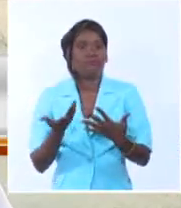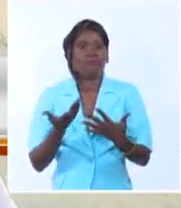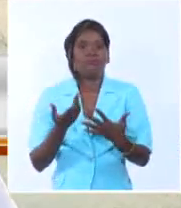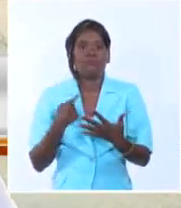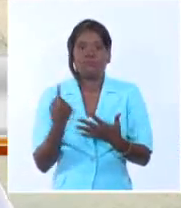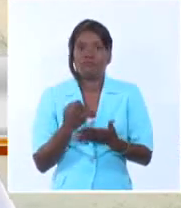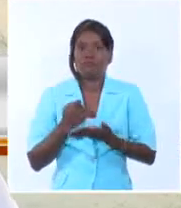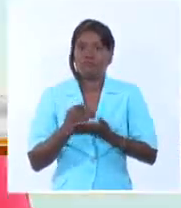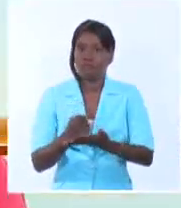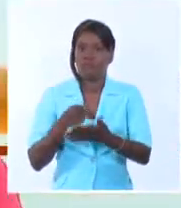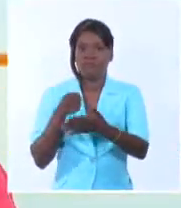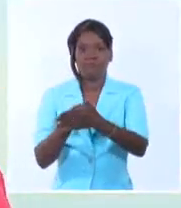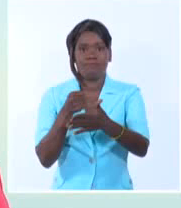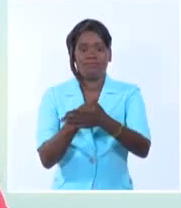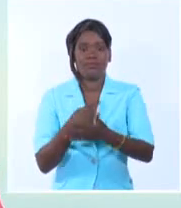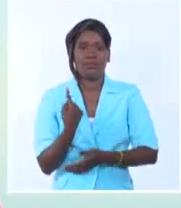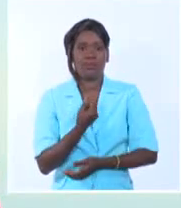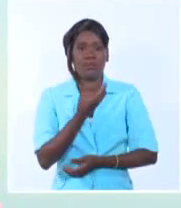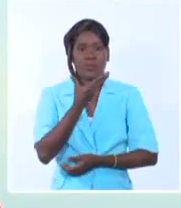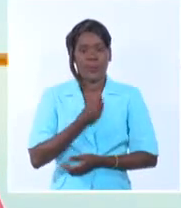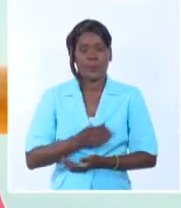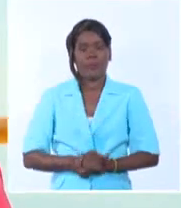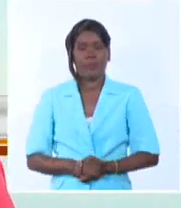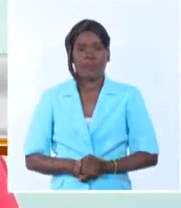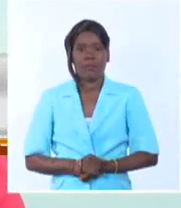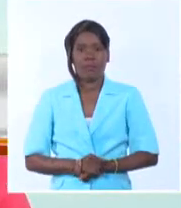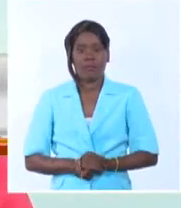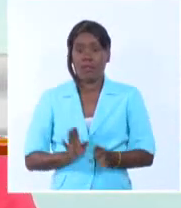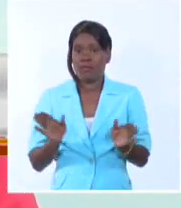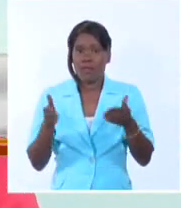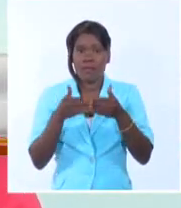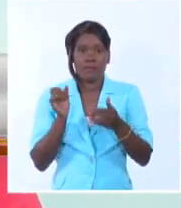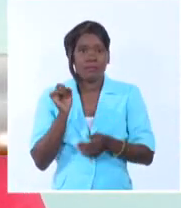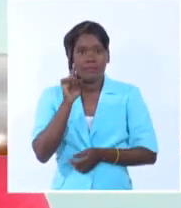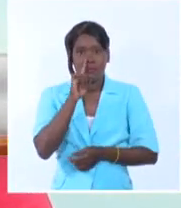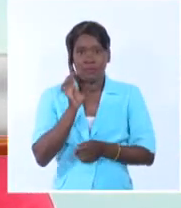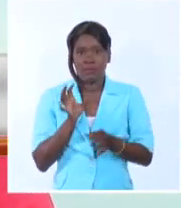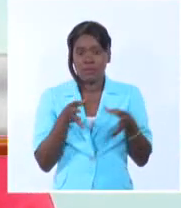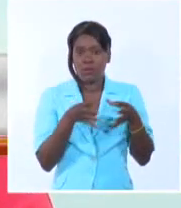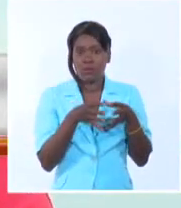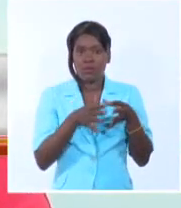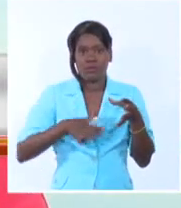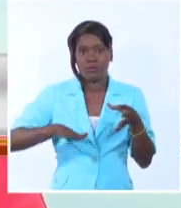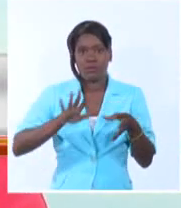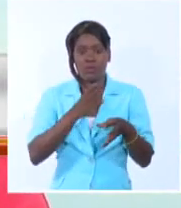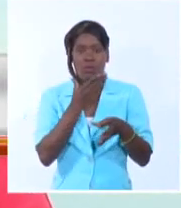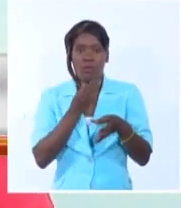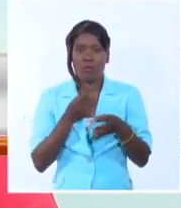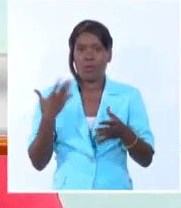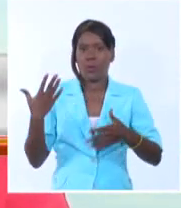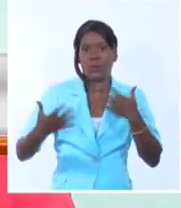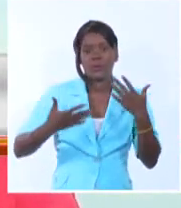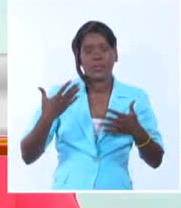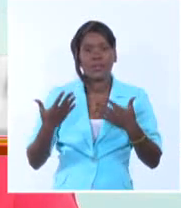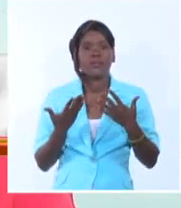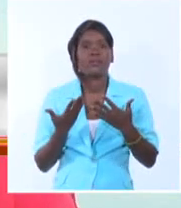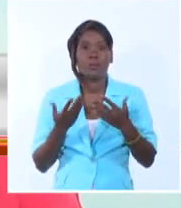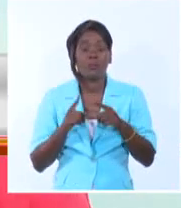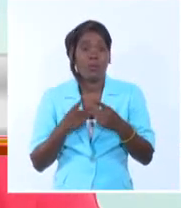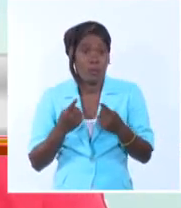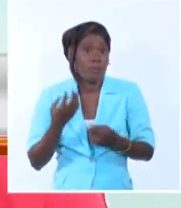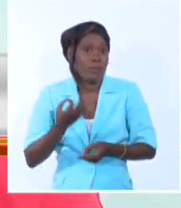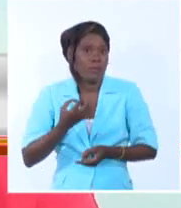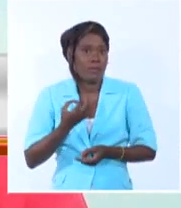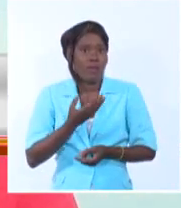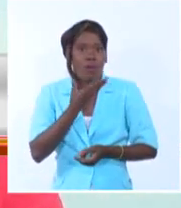apoyo de la juventud cienfueguera. Cerramos una jornada de entusiasmo, de alegría junto a nosotros, porque la